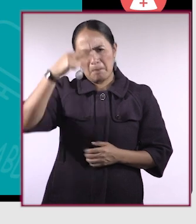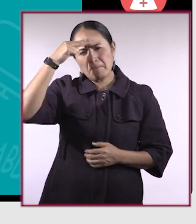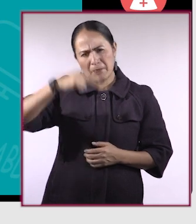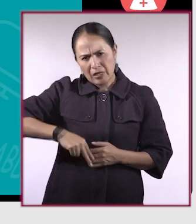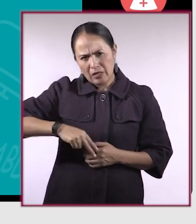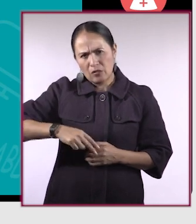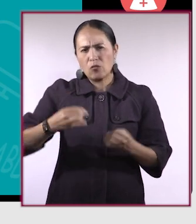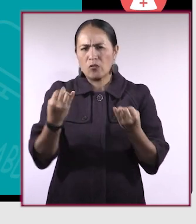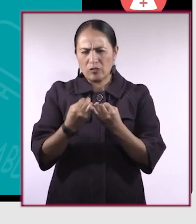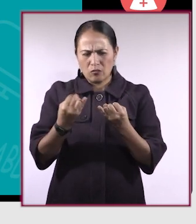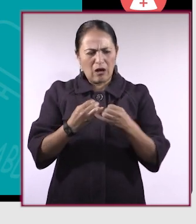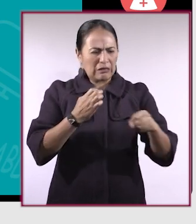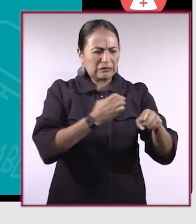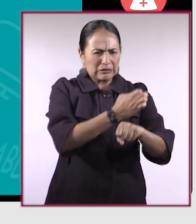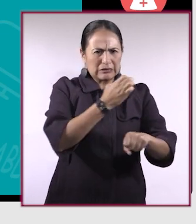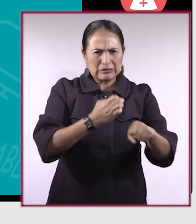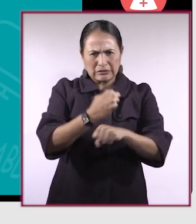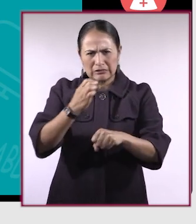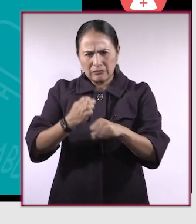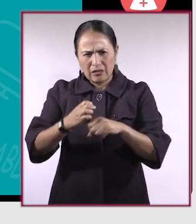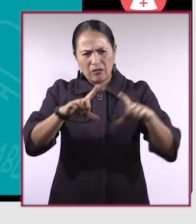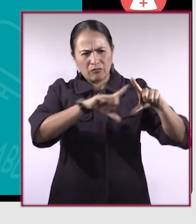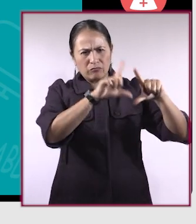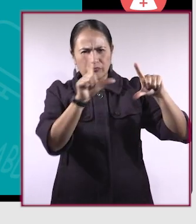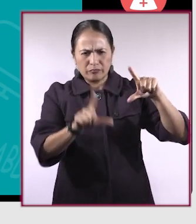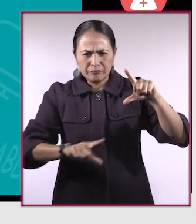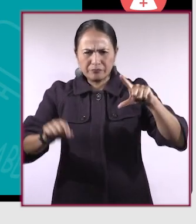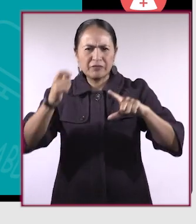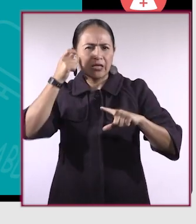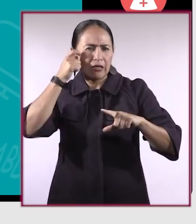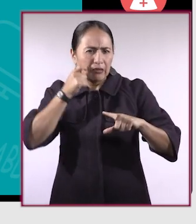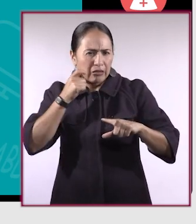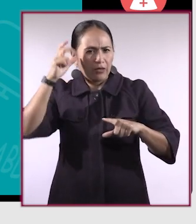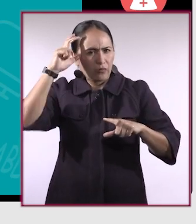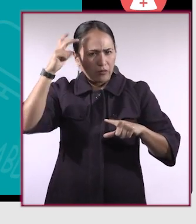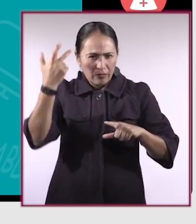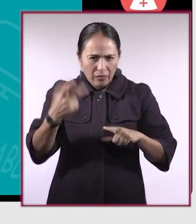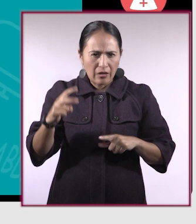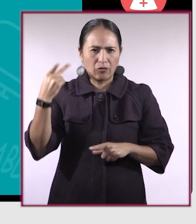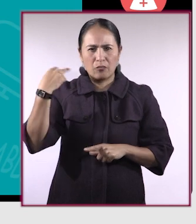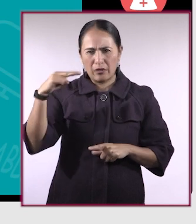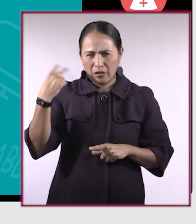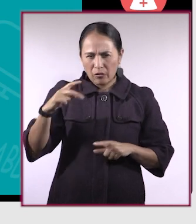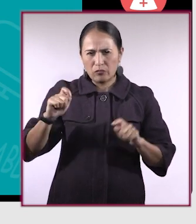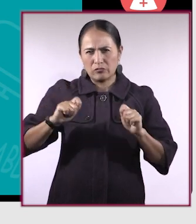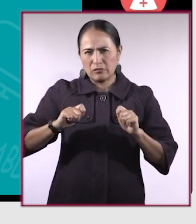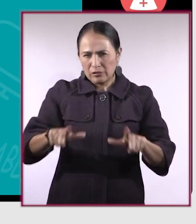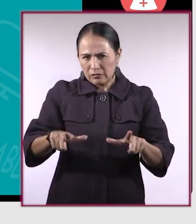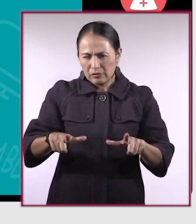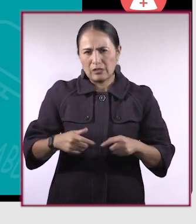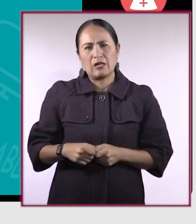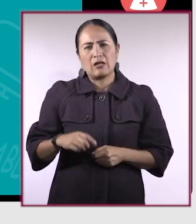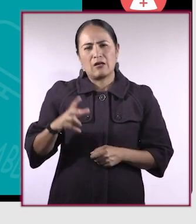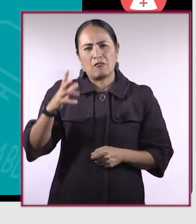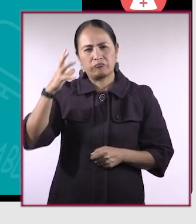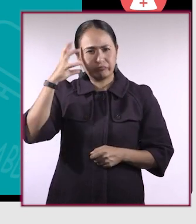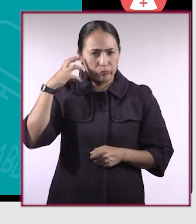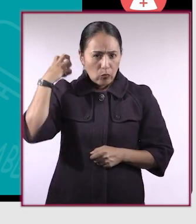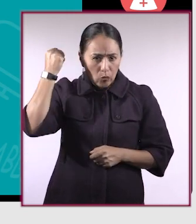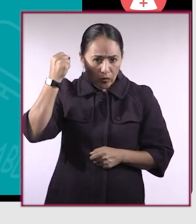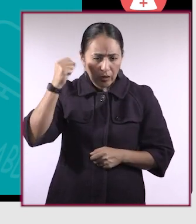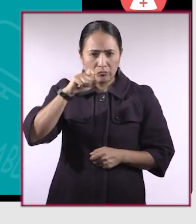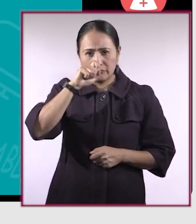está en México, en muchos estados, ¿no? Como Guerrero, Hidalgo, Veracruz,